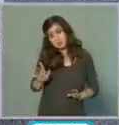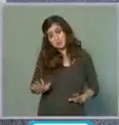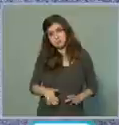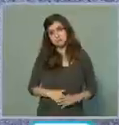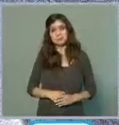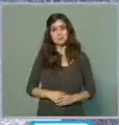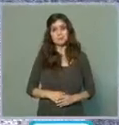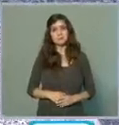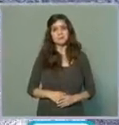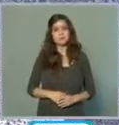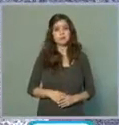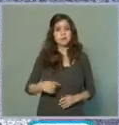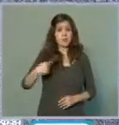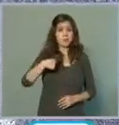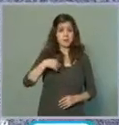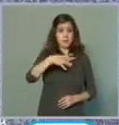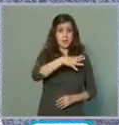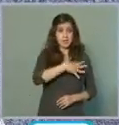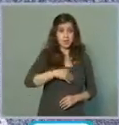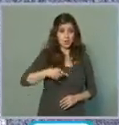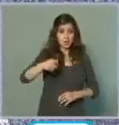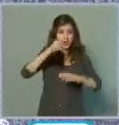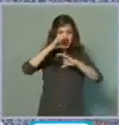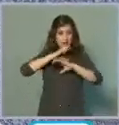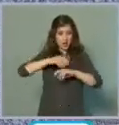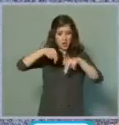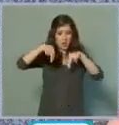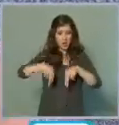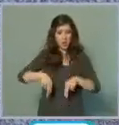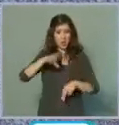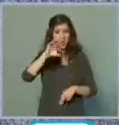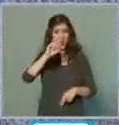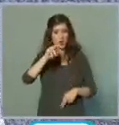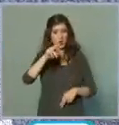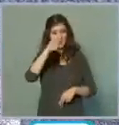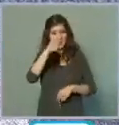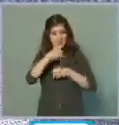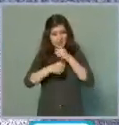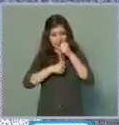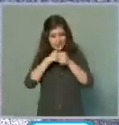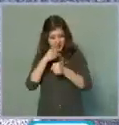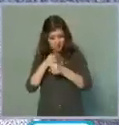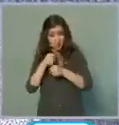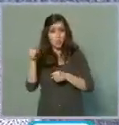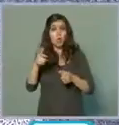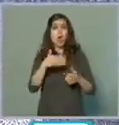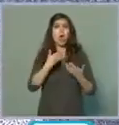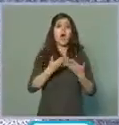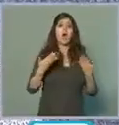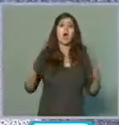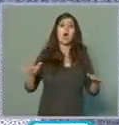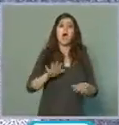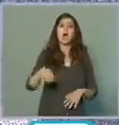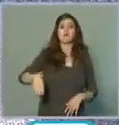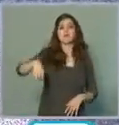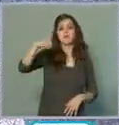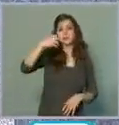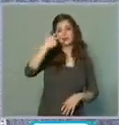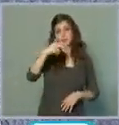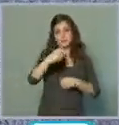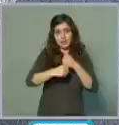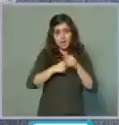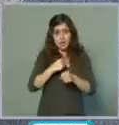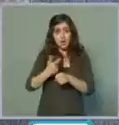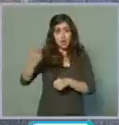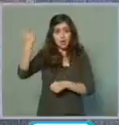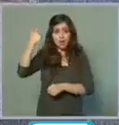mi hijo canta en un coro desde los 6 años, ahora ya tiene 13, y invité al coro a uno de los temas y él participó